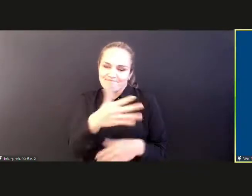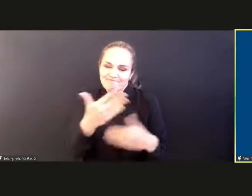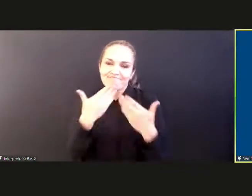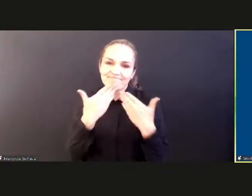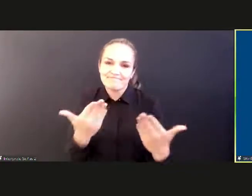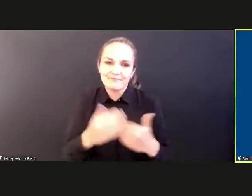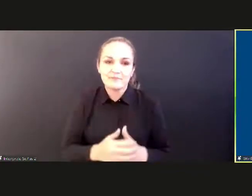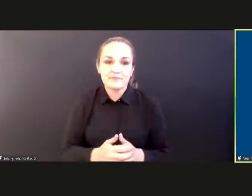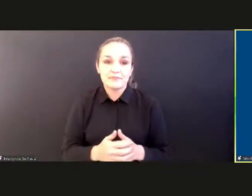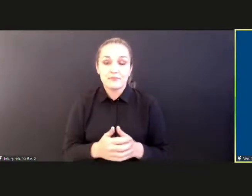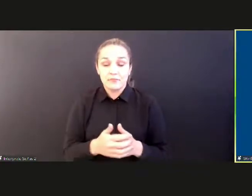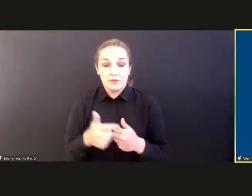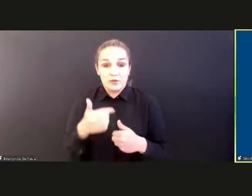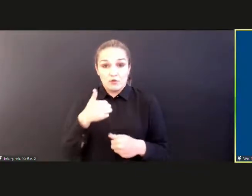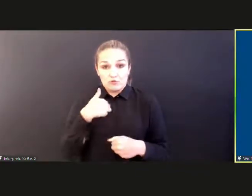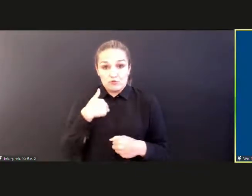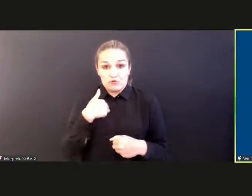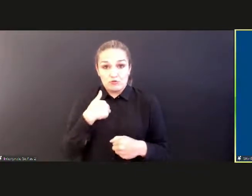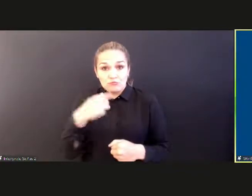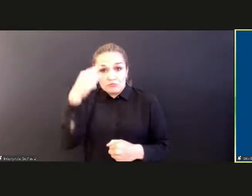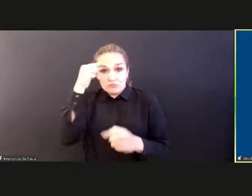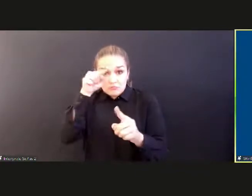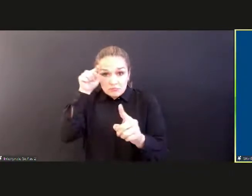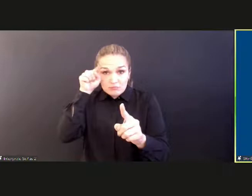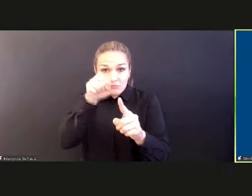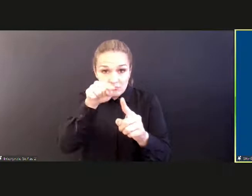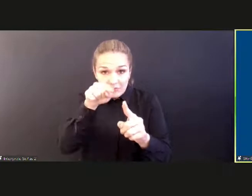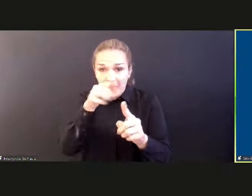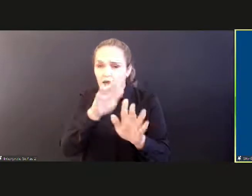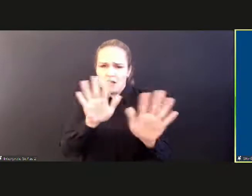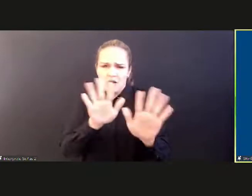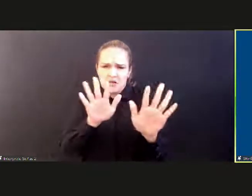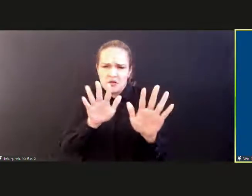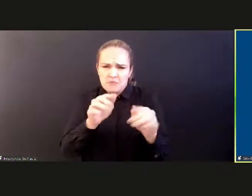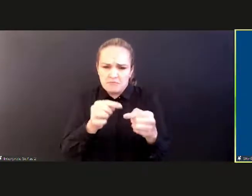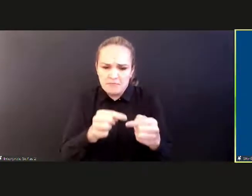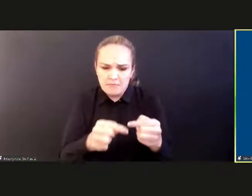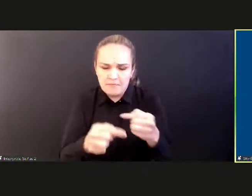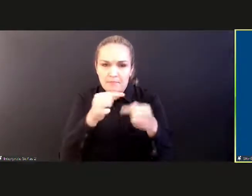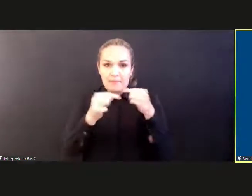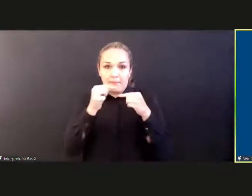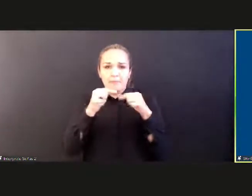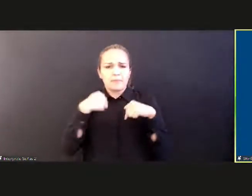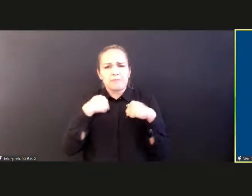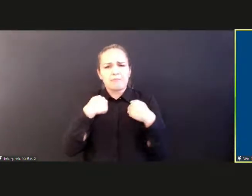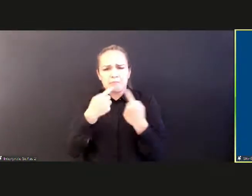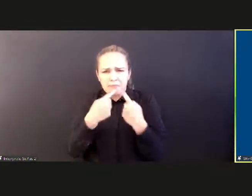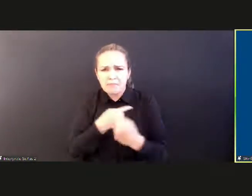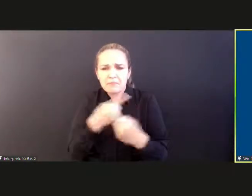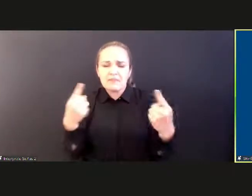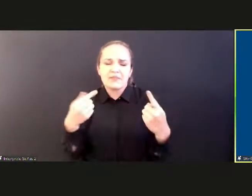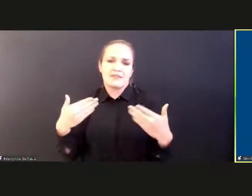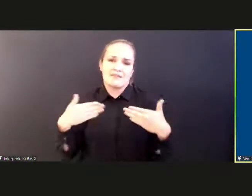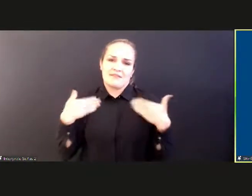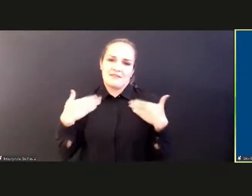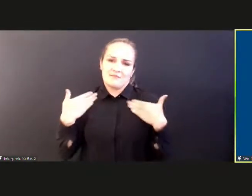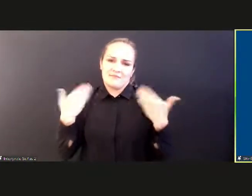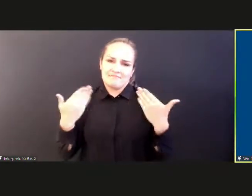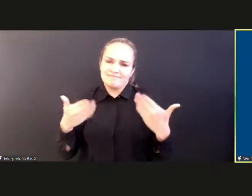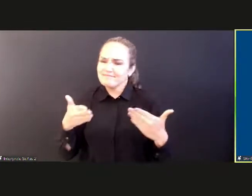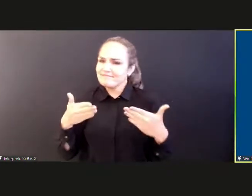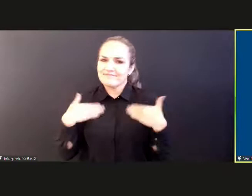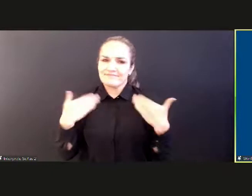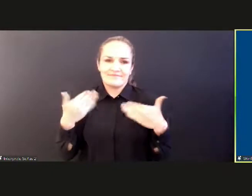Yo no quiero entrar en la temática, solamente quiero mencionar que estamos muy felices de estar